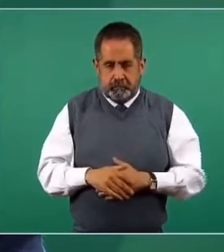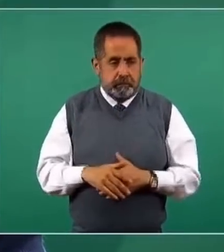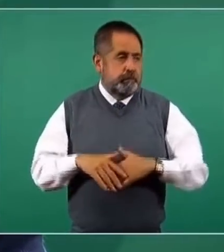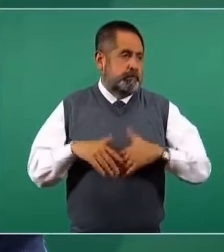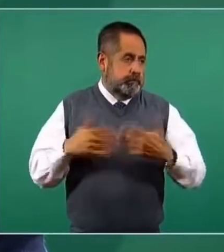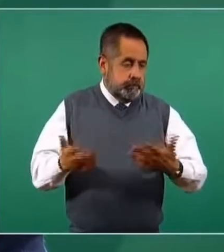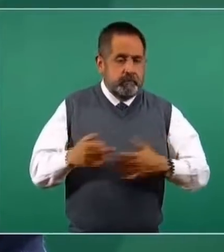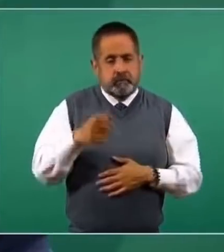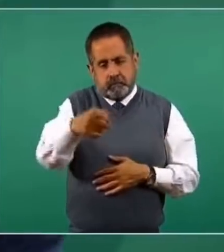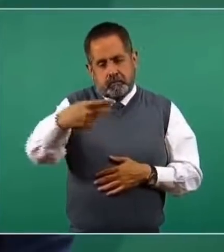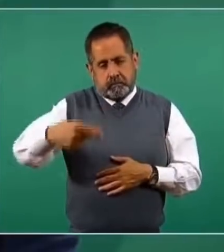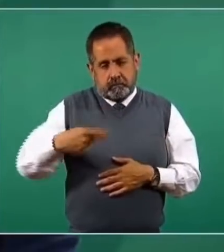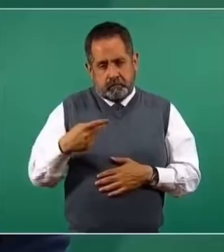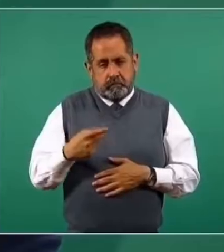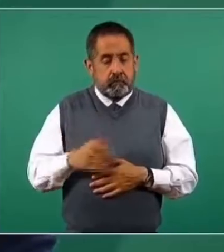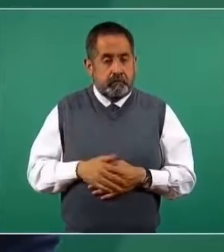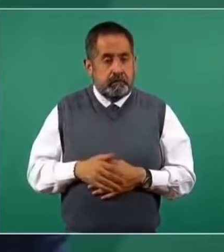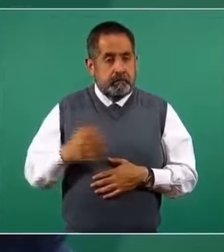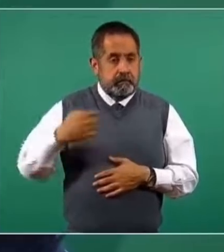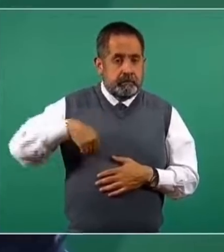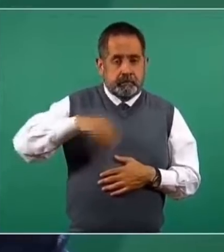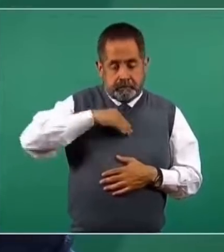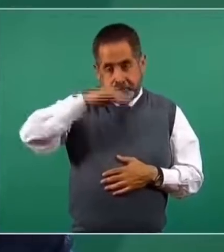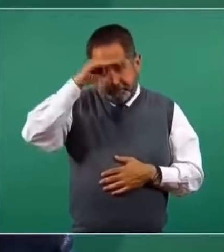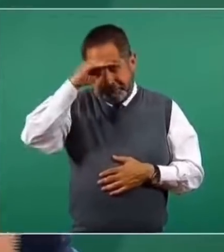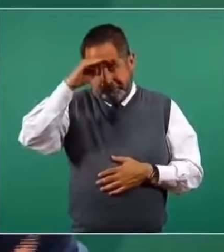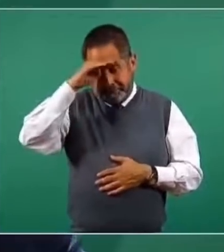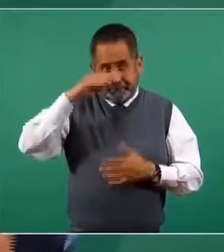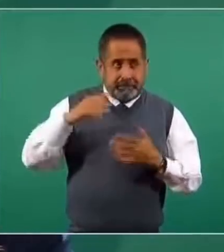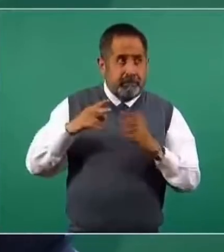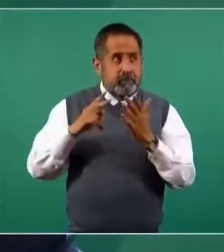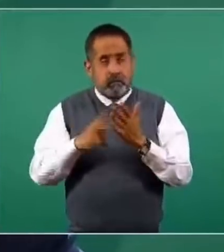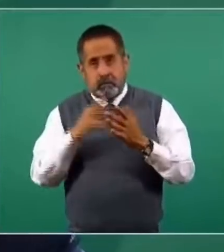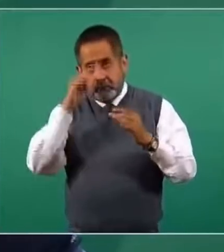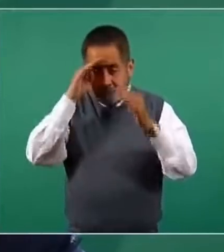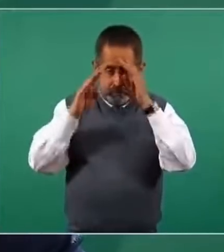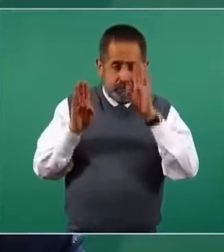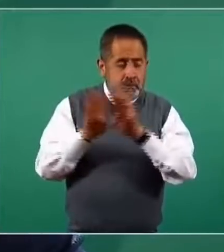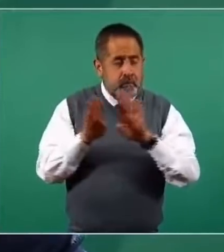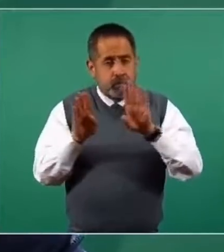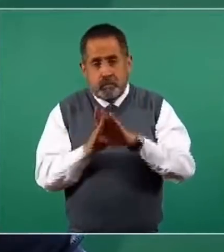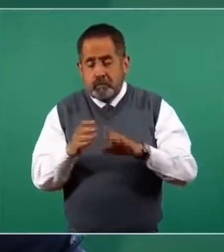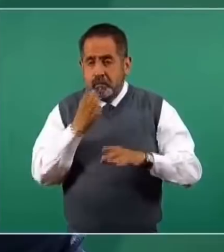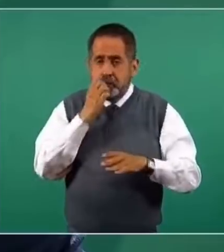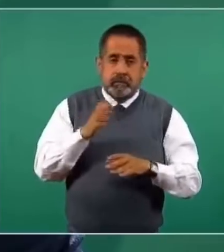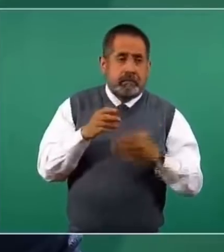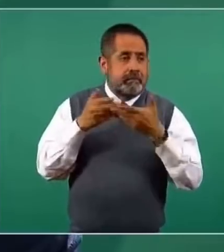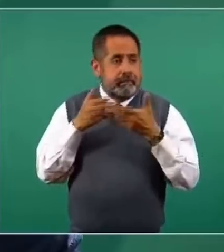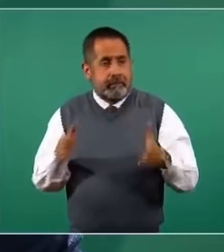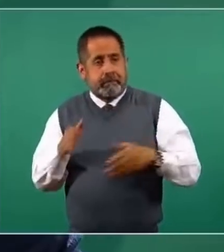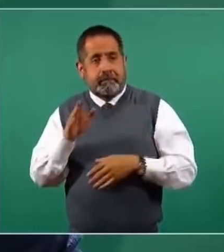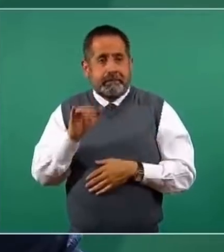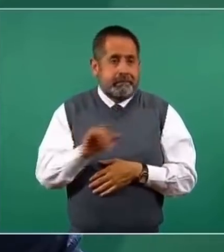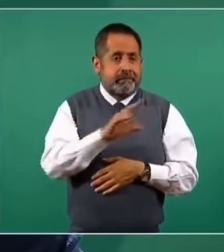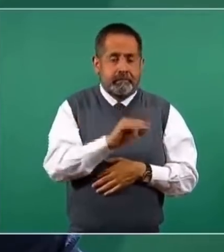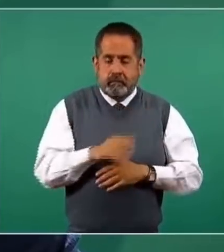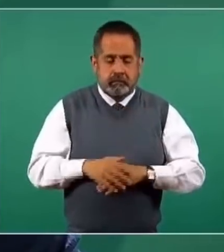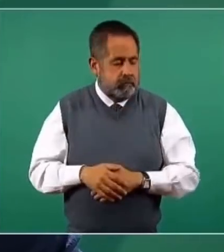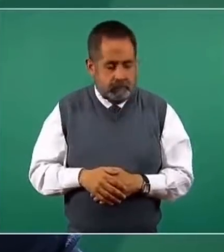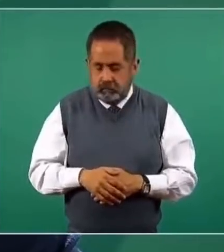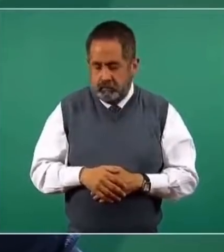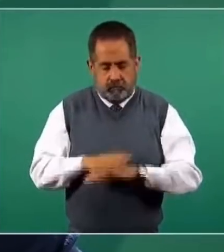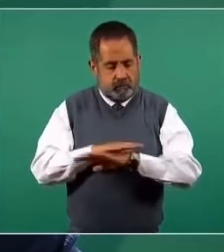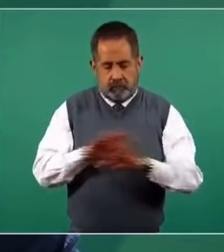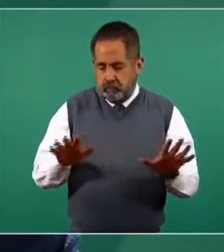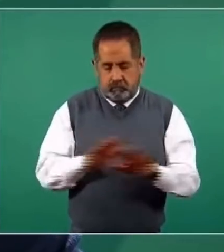parte de su pregunta es si eso nos hace pensar o recapitular sobre la conveniencia de abrir las escuelas. La respuesta evidente